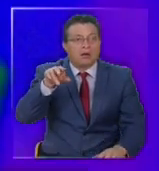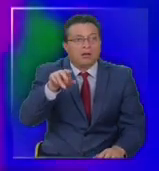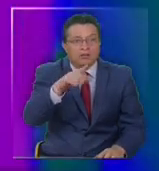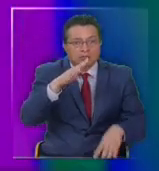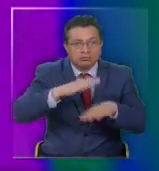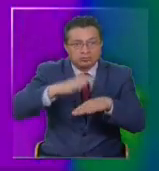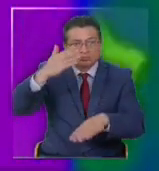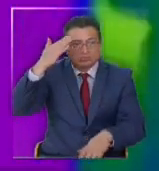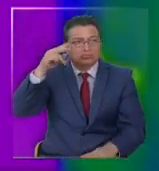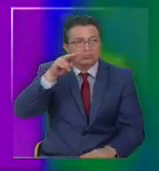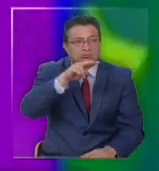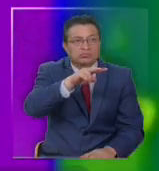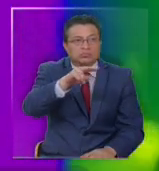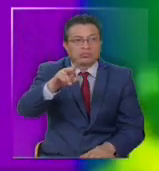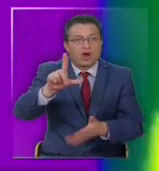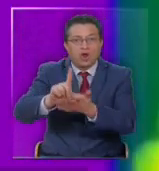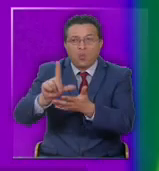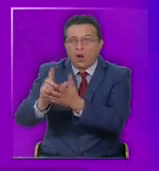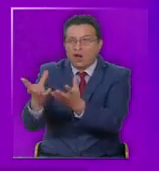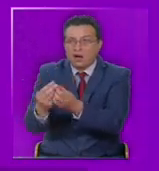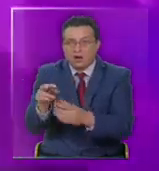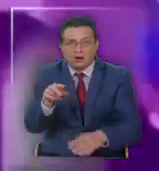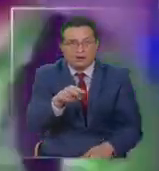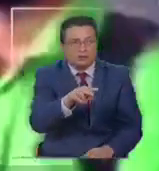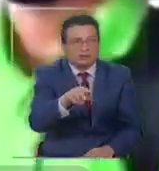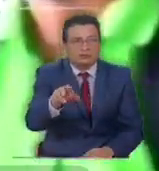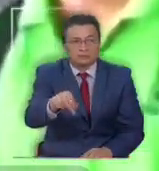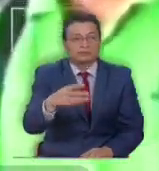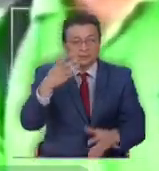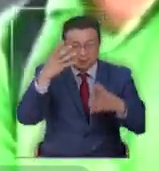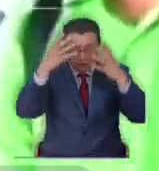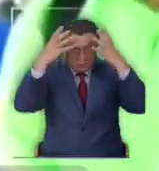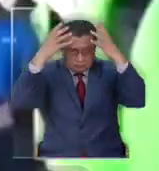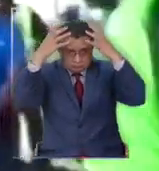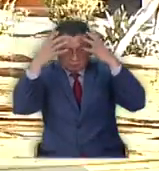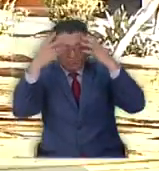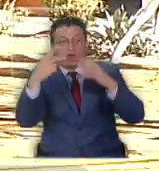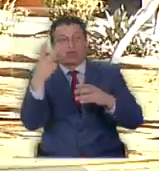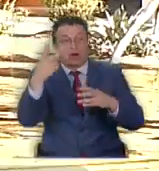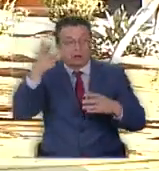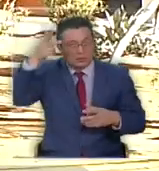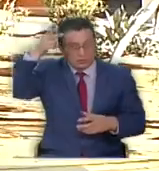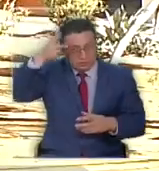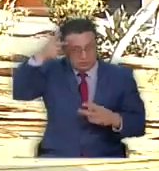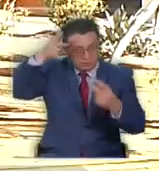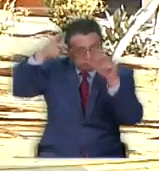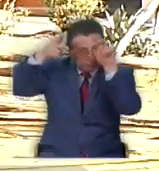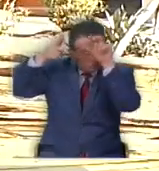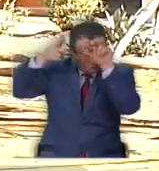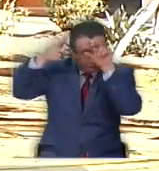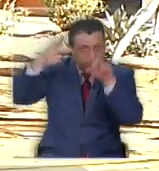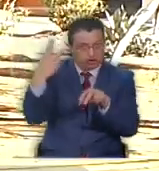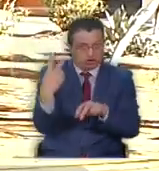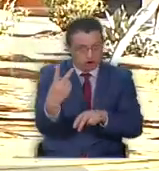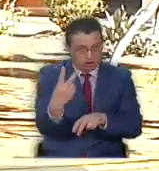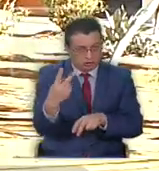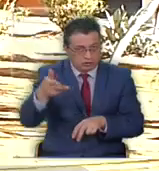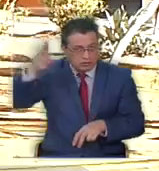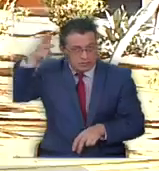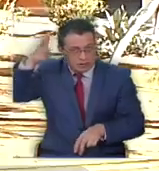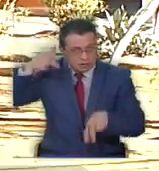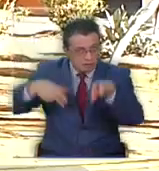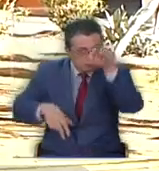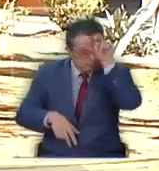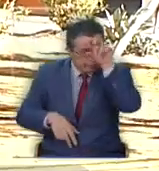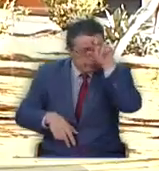altas temperaturas en lugares concurridos. Estos cascos inteligentes tienen dos cámaras, una central y una acá al lado, que tienen